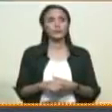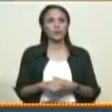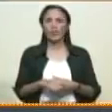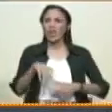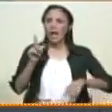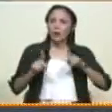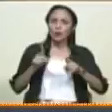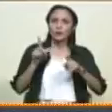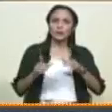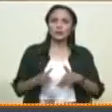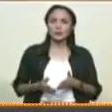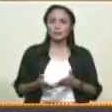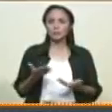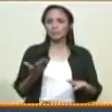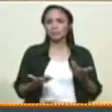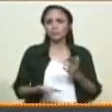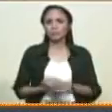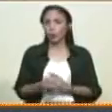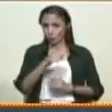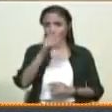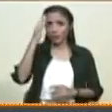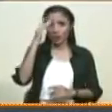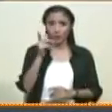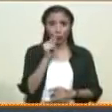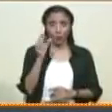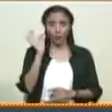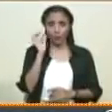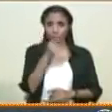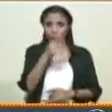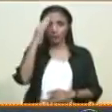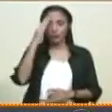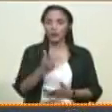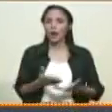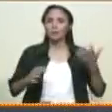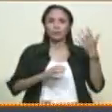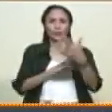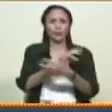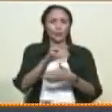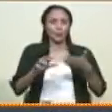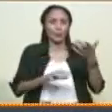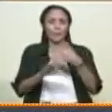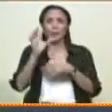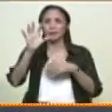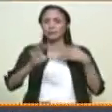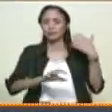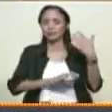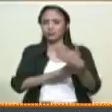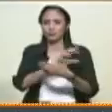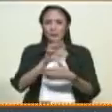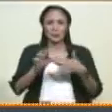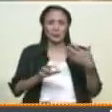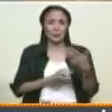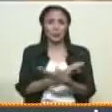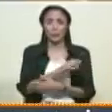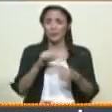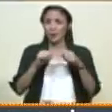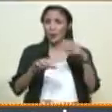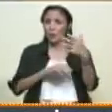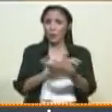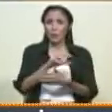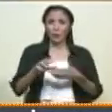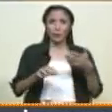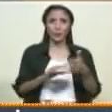nos encontramos, y ustedes saben, hermanos y hermanas, una guerra contra el país, una guerra. Puede